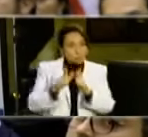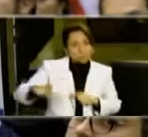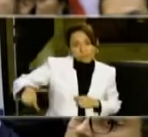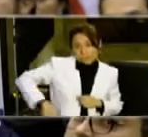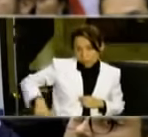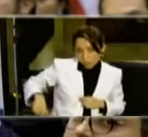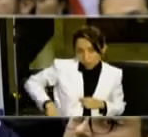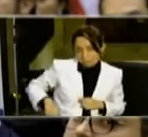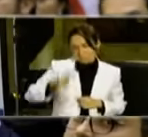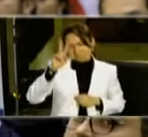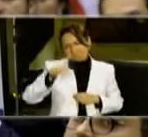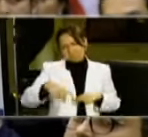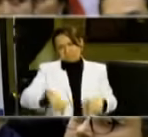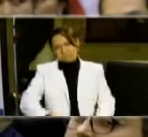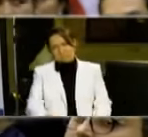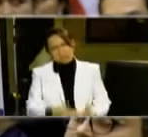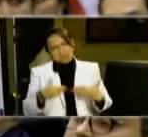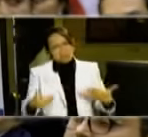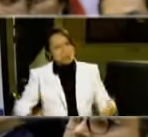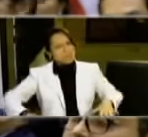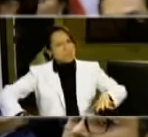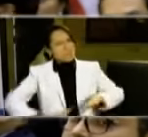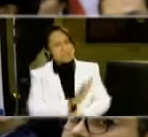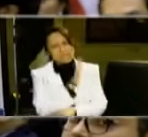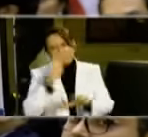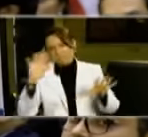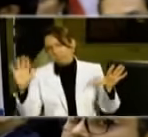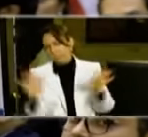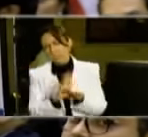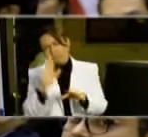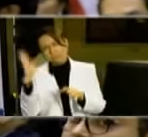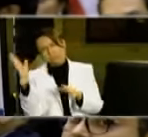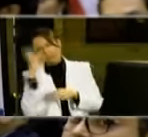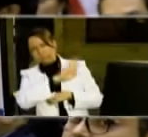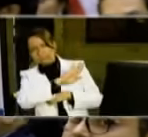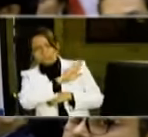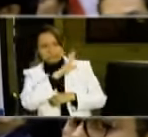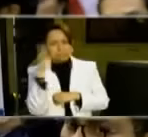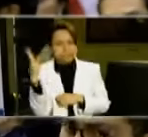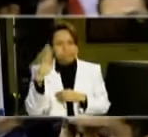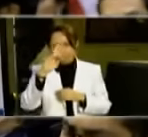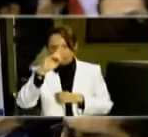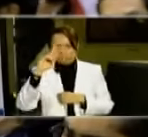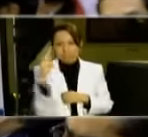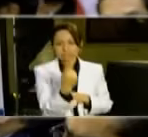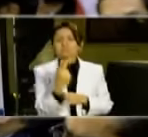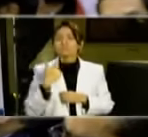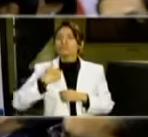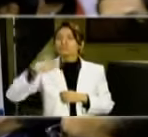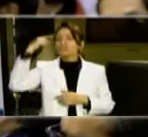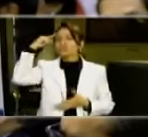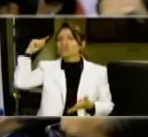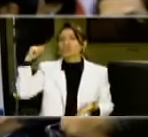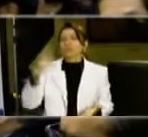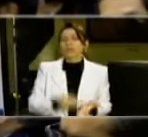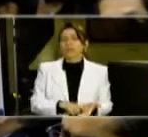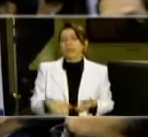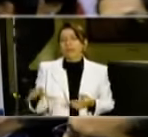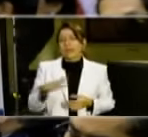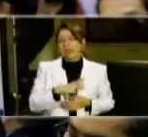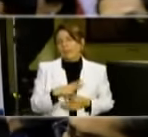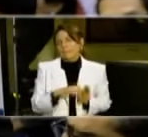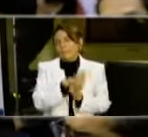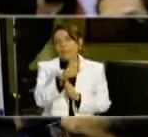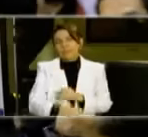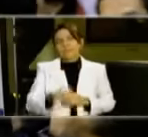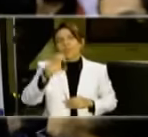cambiante, tan desafiante, ¿cómo pueden cambiar? Me parece que tanto organismos internacionales tan relevantes como la OEA,